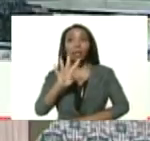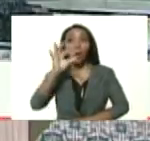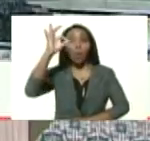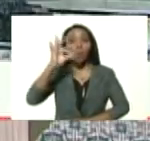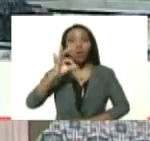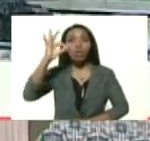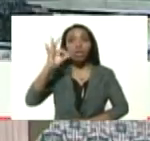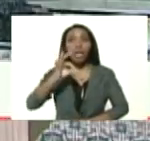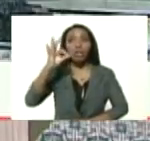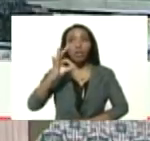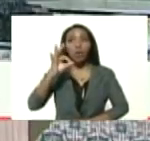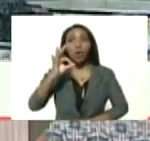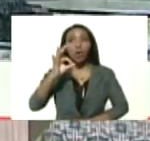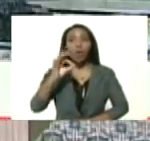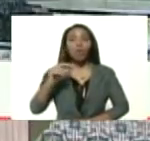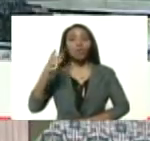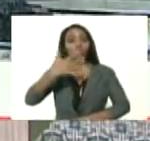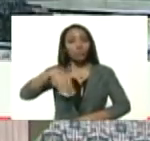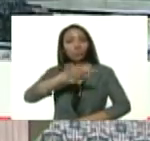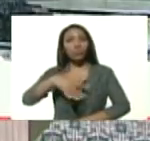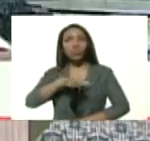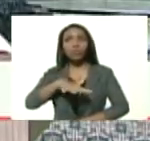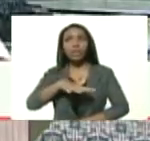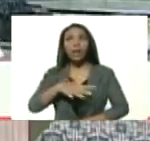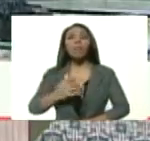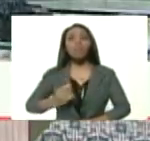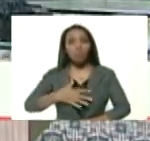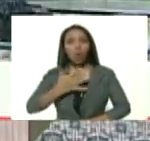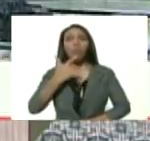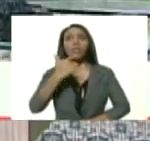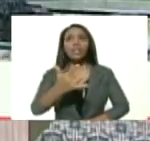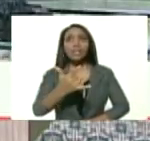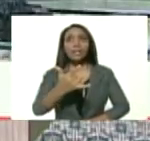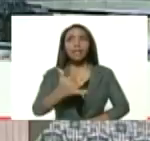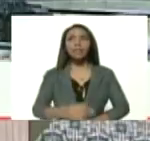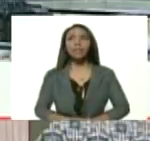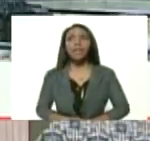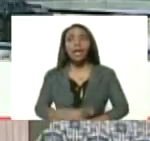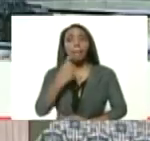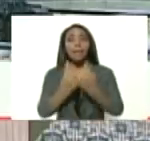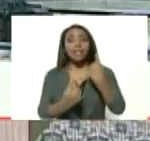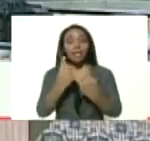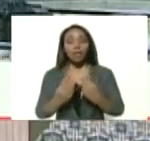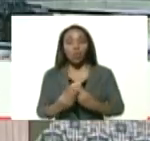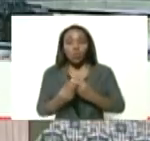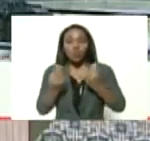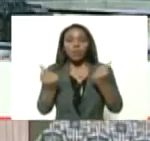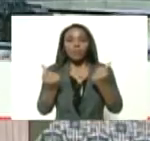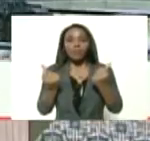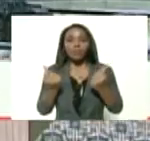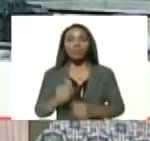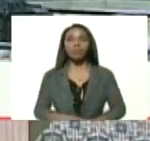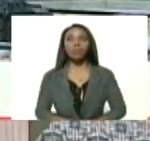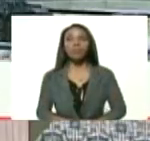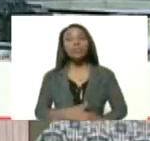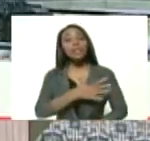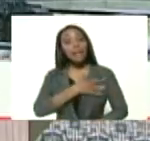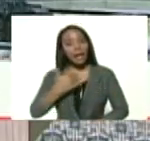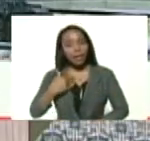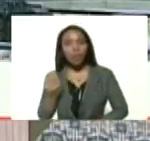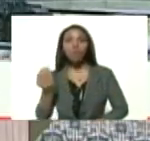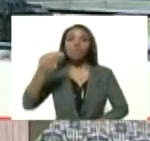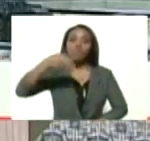34% de los pacientes donde ya podemos decir que son pacientes recuperados. Queríamos